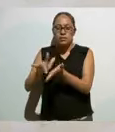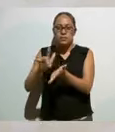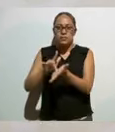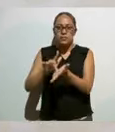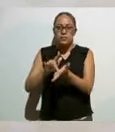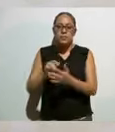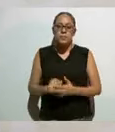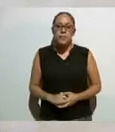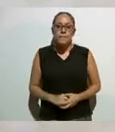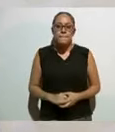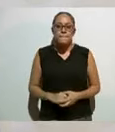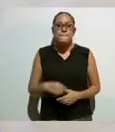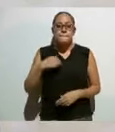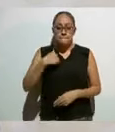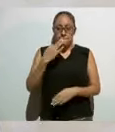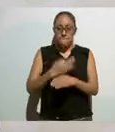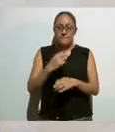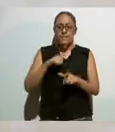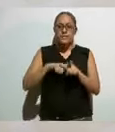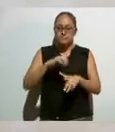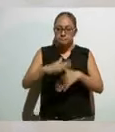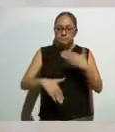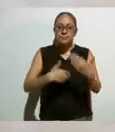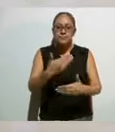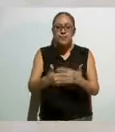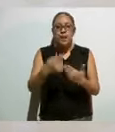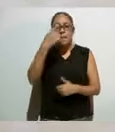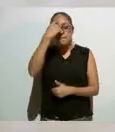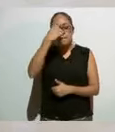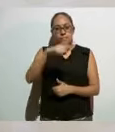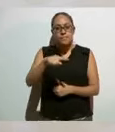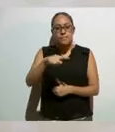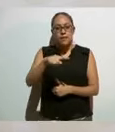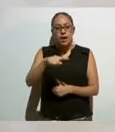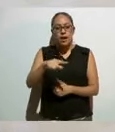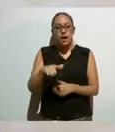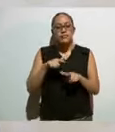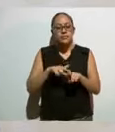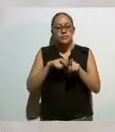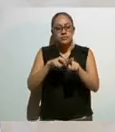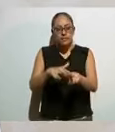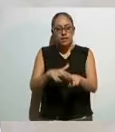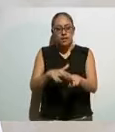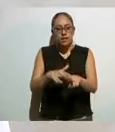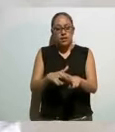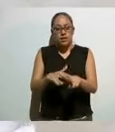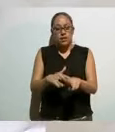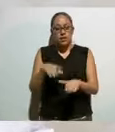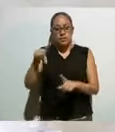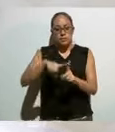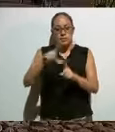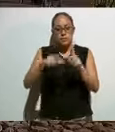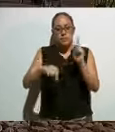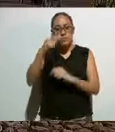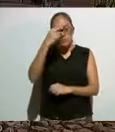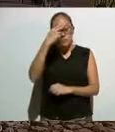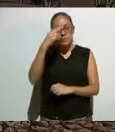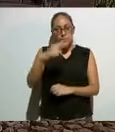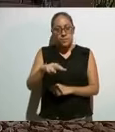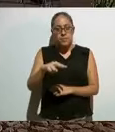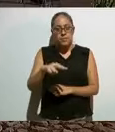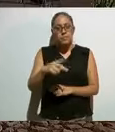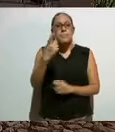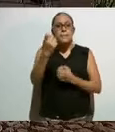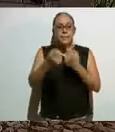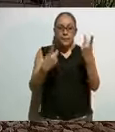Vamos a ir hacia adelante para seguir transformando al país. Aunque no